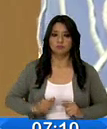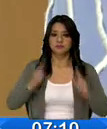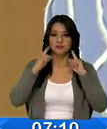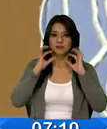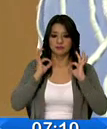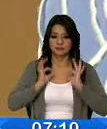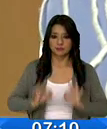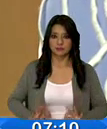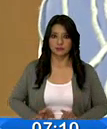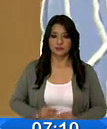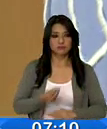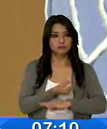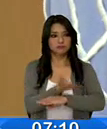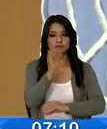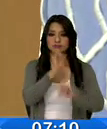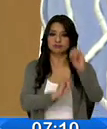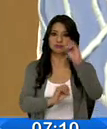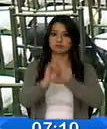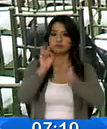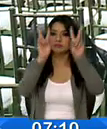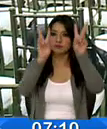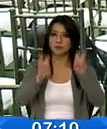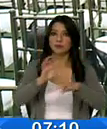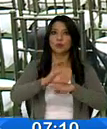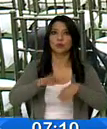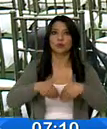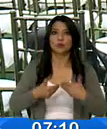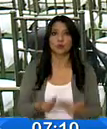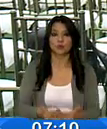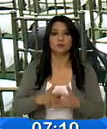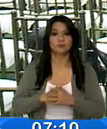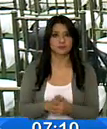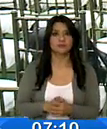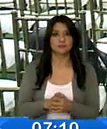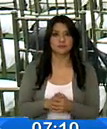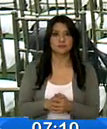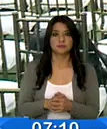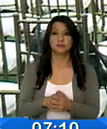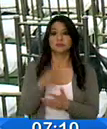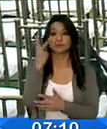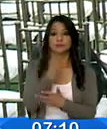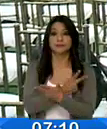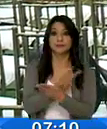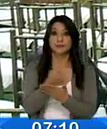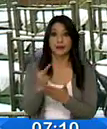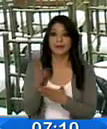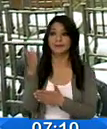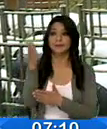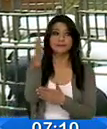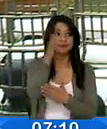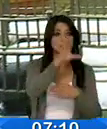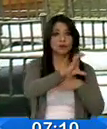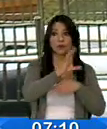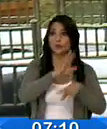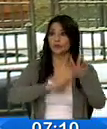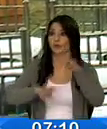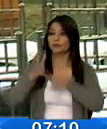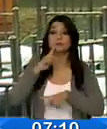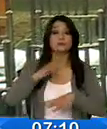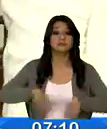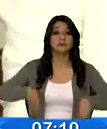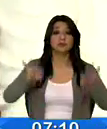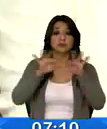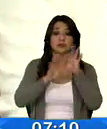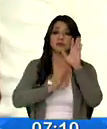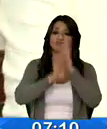presentó sus observaciones sobre el abordamiento de este tema en Ecuador. Poras indicó que tras dos semanas de recorrer el país, reconoce como importante